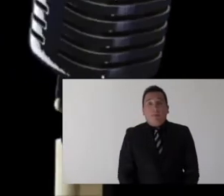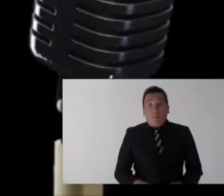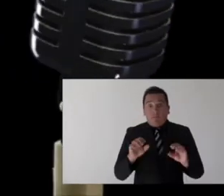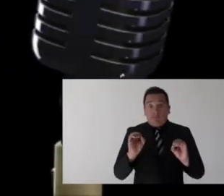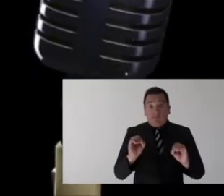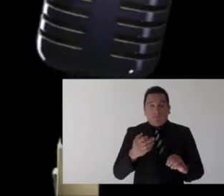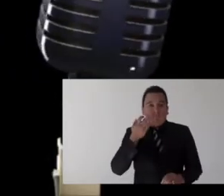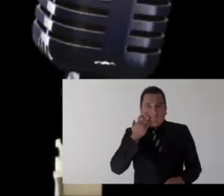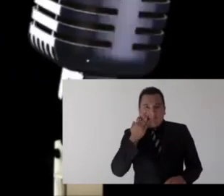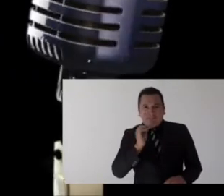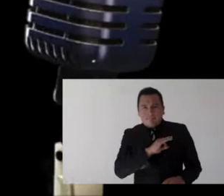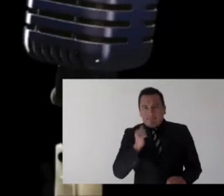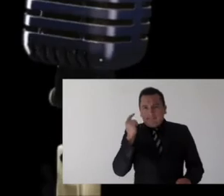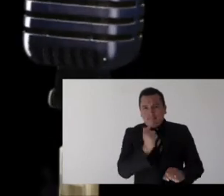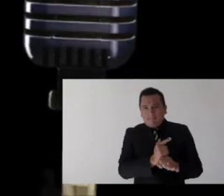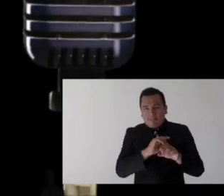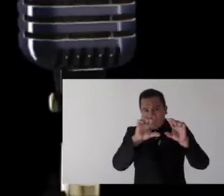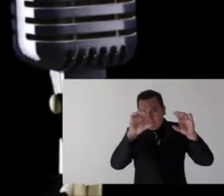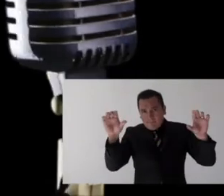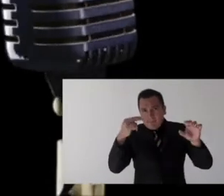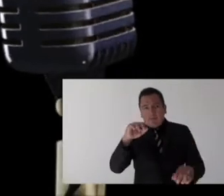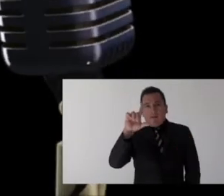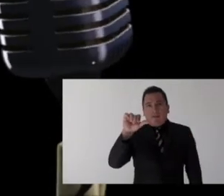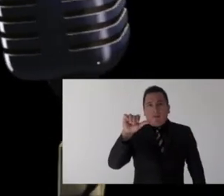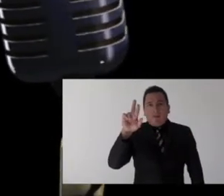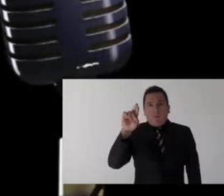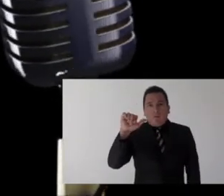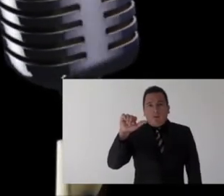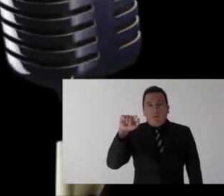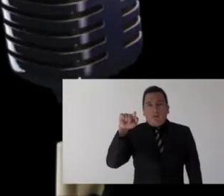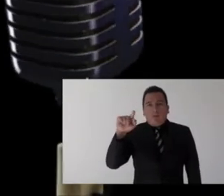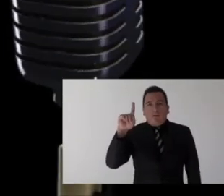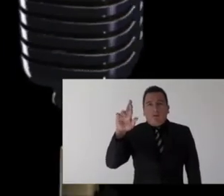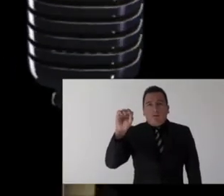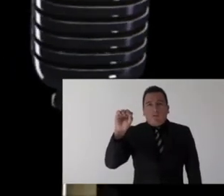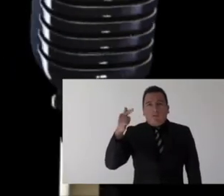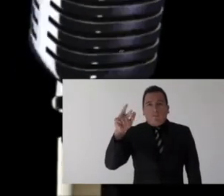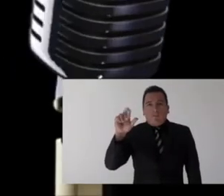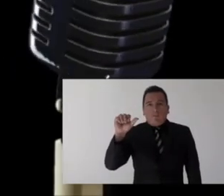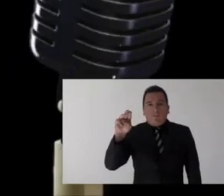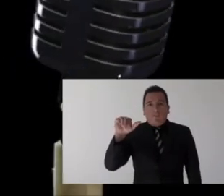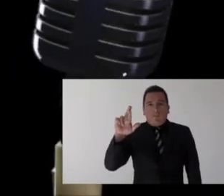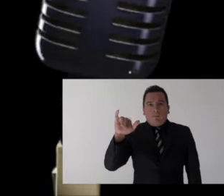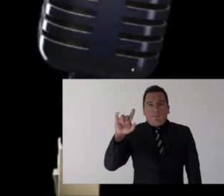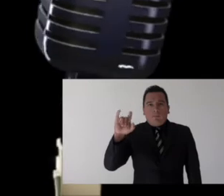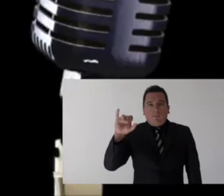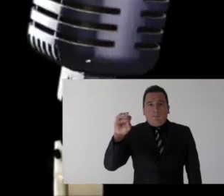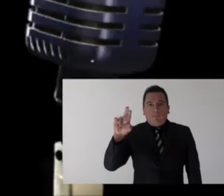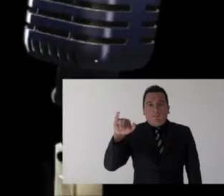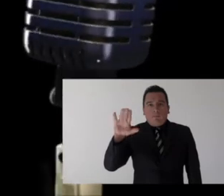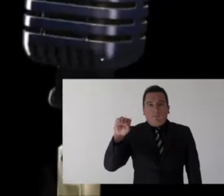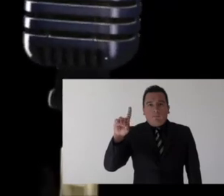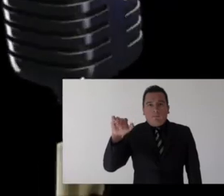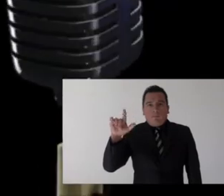@laurna_yec. Mientras que en Facebook nos va a encontrar como laurna.programa radiofónico del IEC. En esta ocasión, el